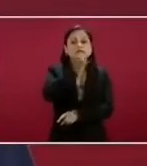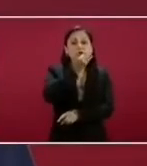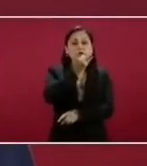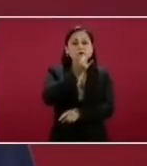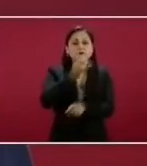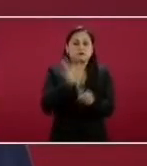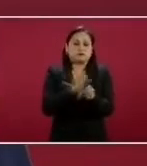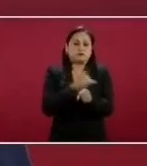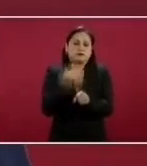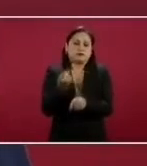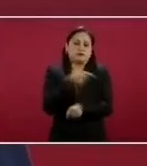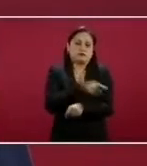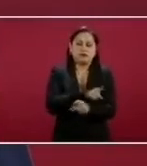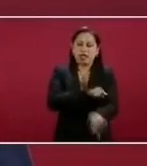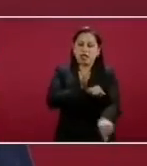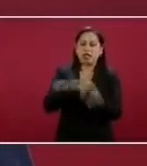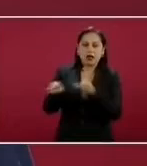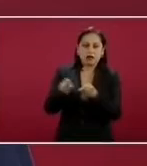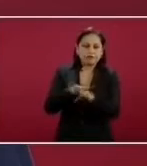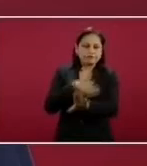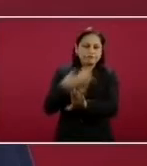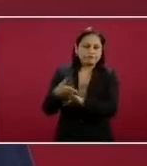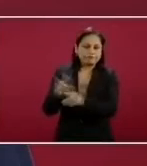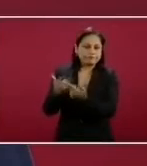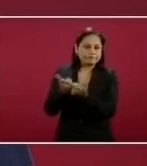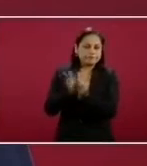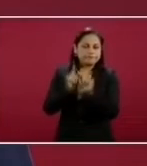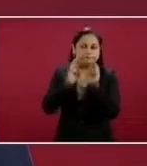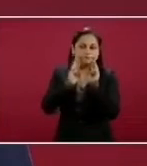garrotazo a lo tonto, al avispero.